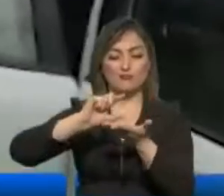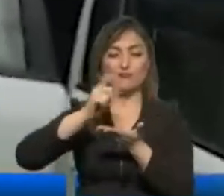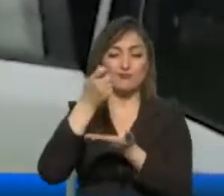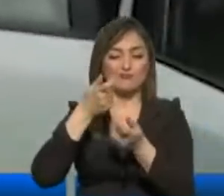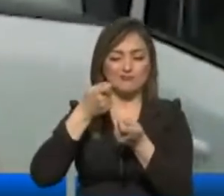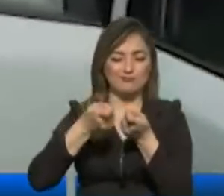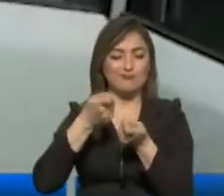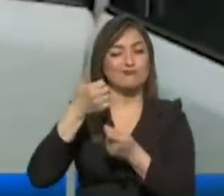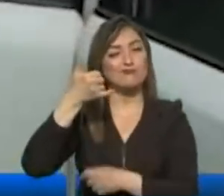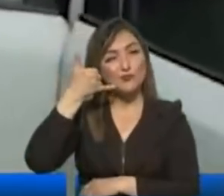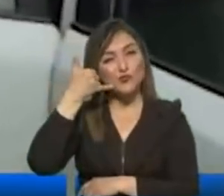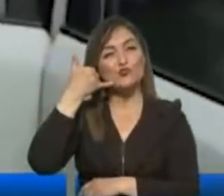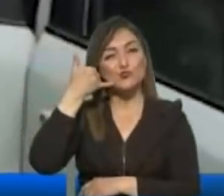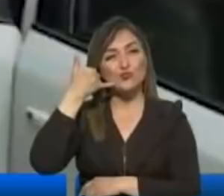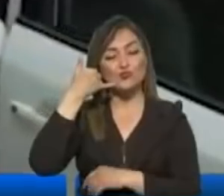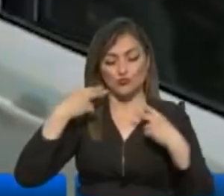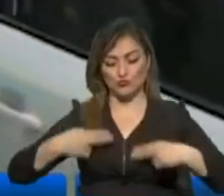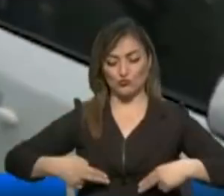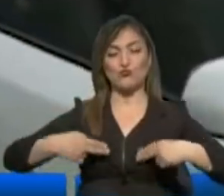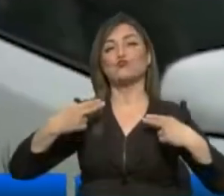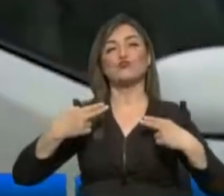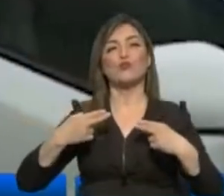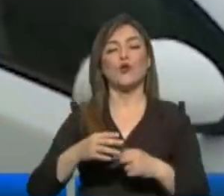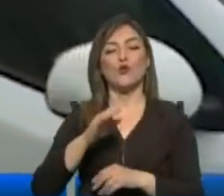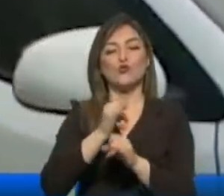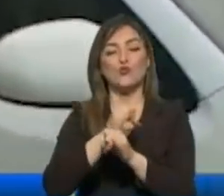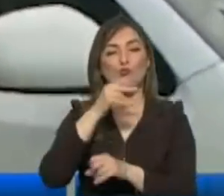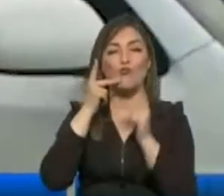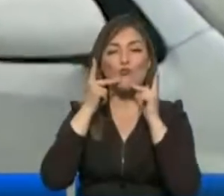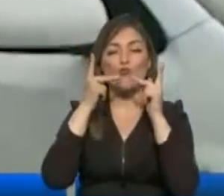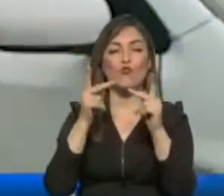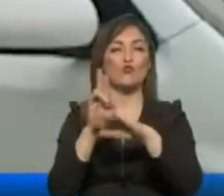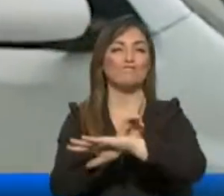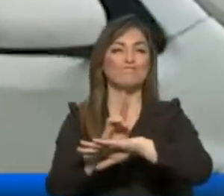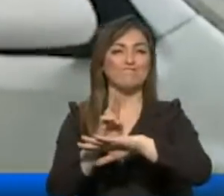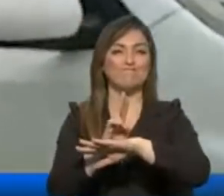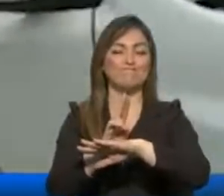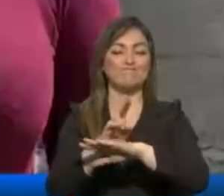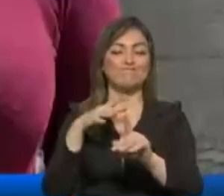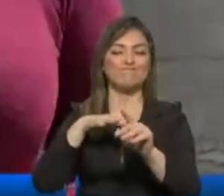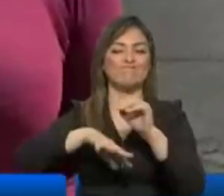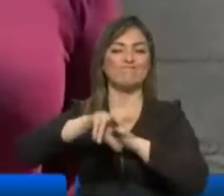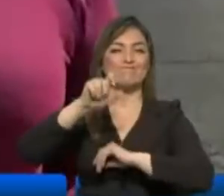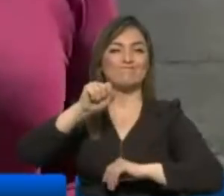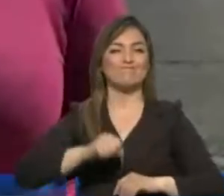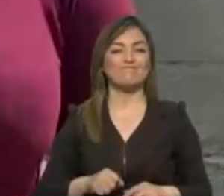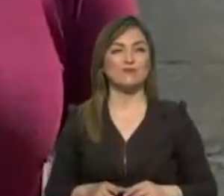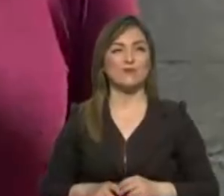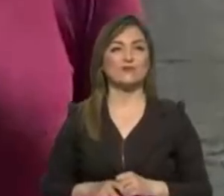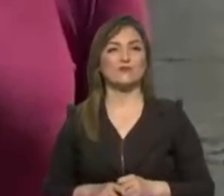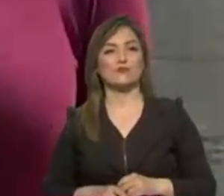en efectivo, celulares e incluso uniformes de una entidad pública que aparentemente utilizaban para los atracos. Otro